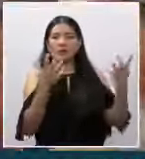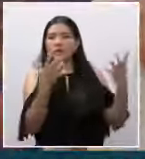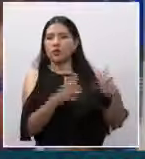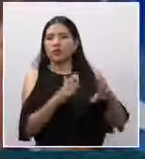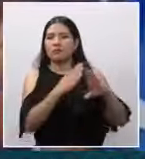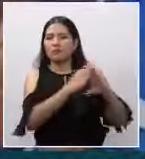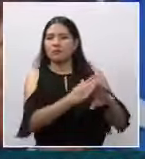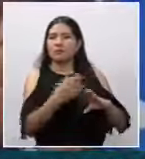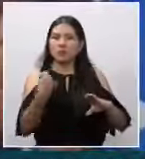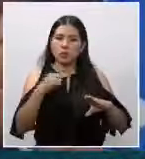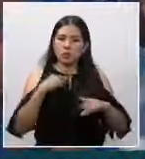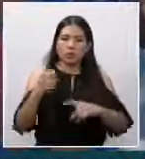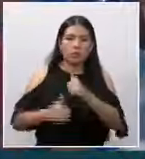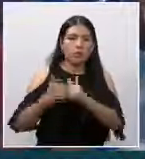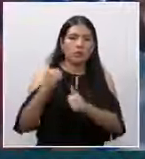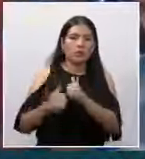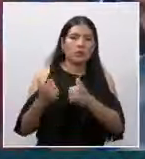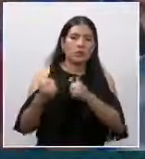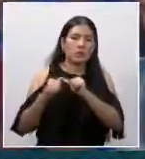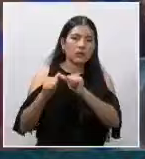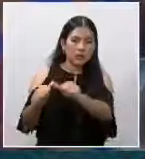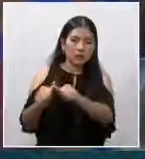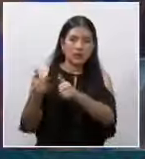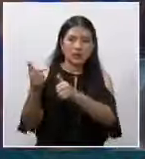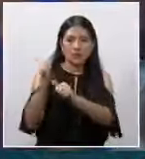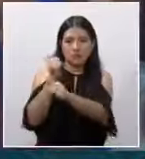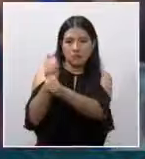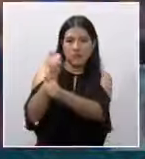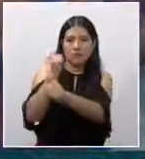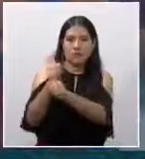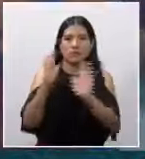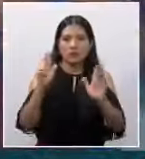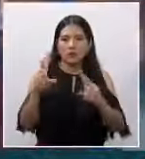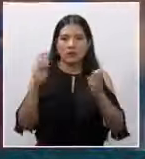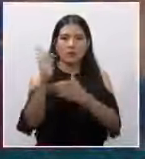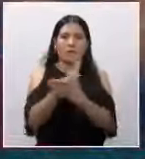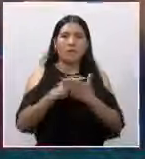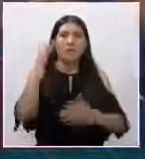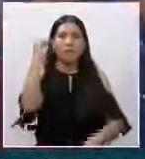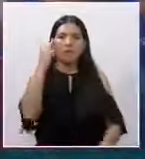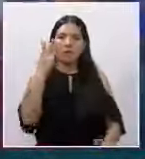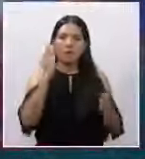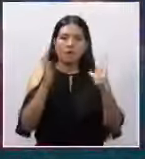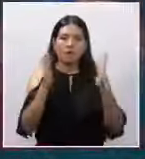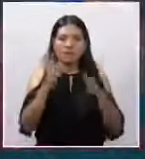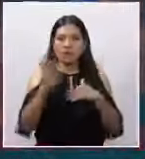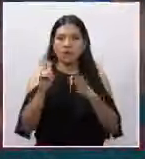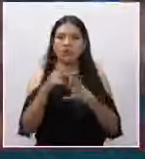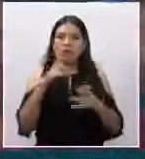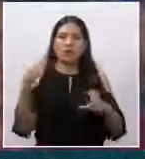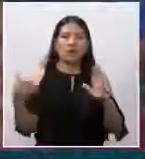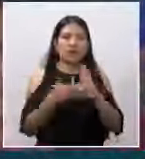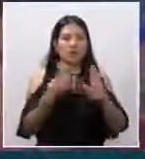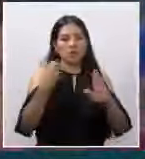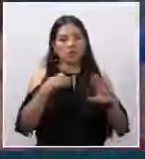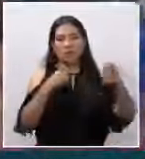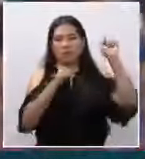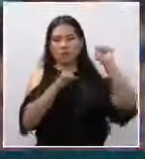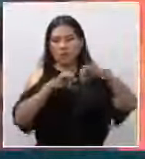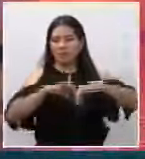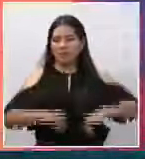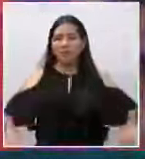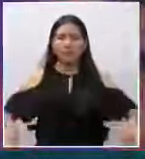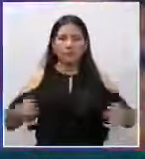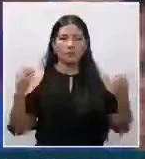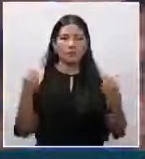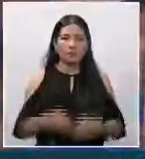imponer alguna situación. Y seguramente la intención de la parte política es desarticular o desarmar al movimiento al socialismo.